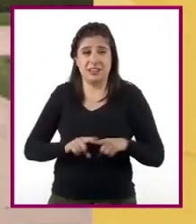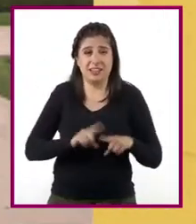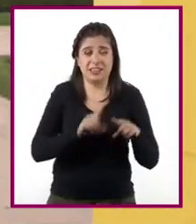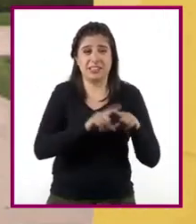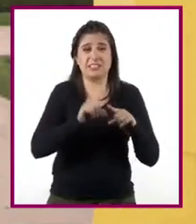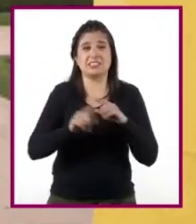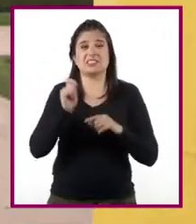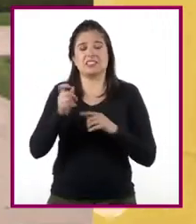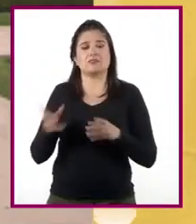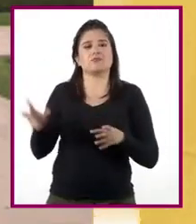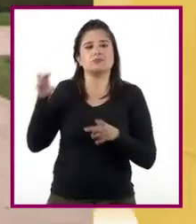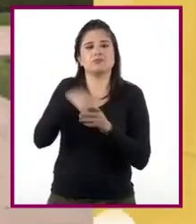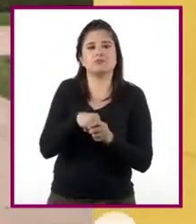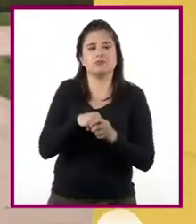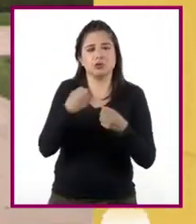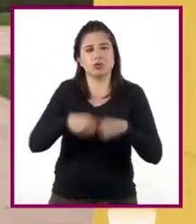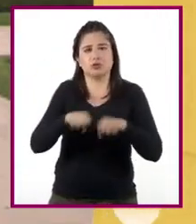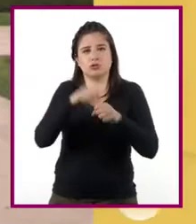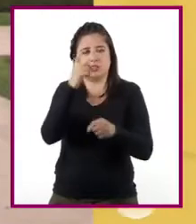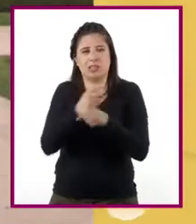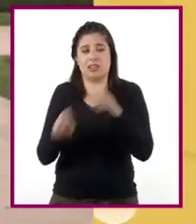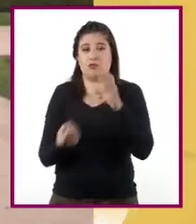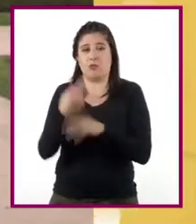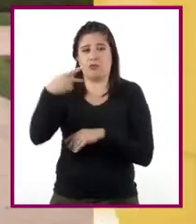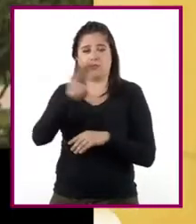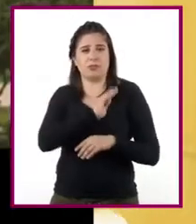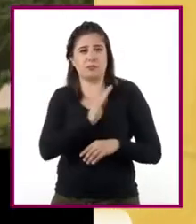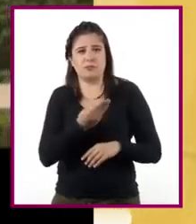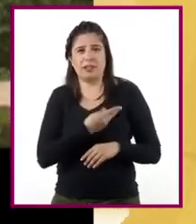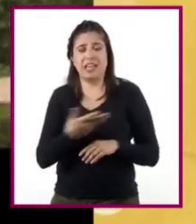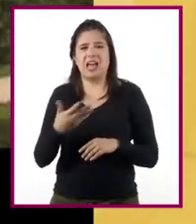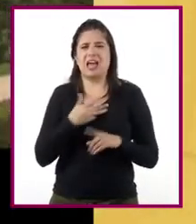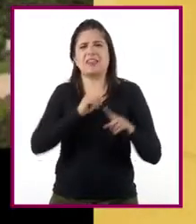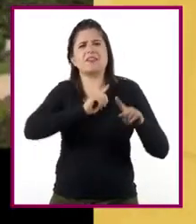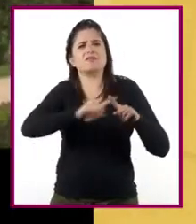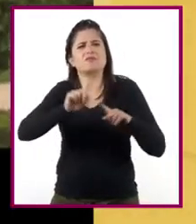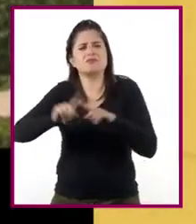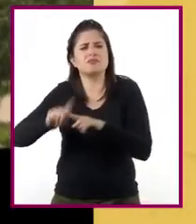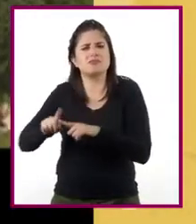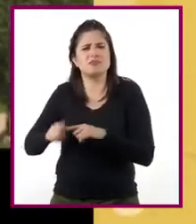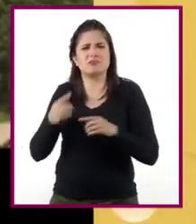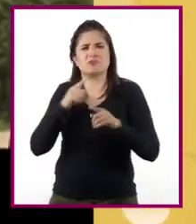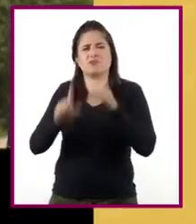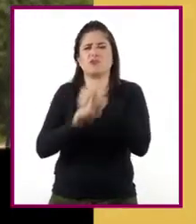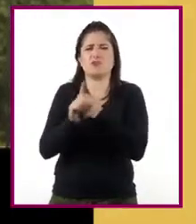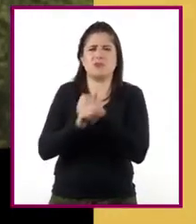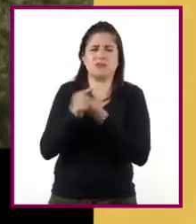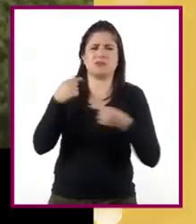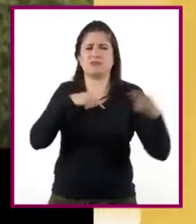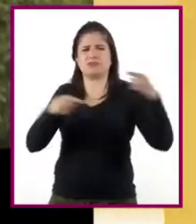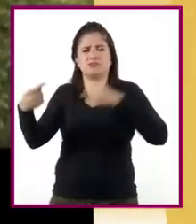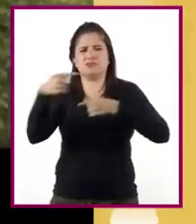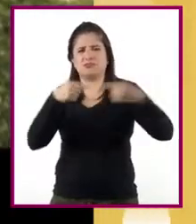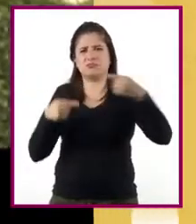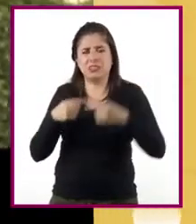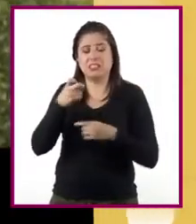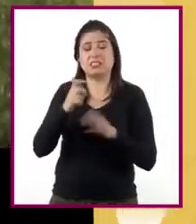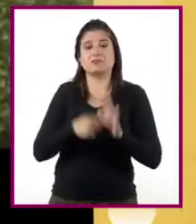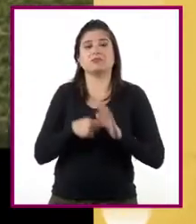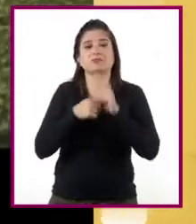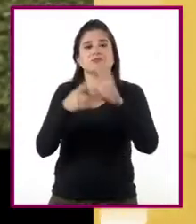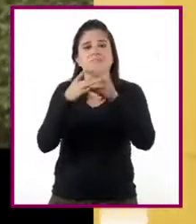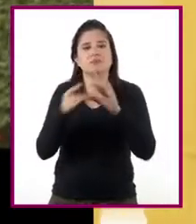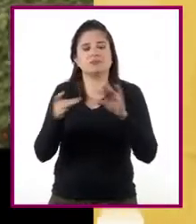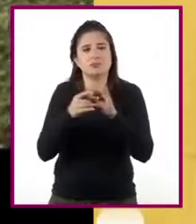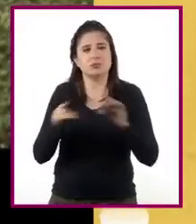estratos sociales que integraban a la sociedad novohispana tenían una serie de agravios acumulados que de distinta manera van a expresar y van